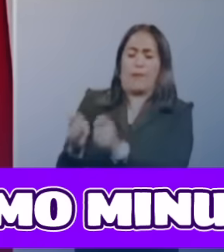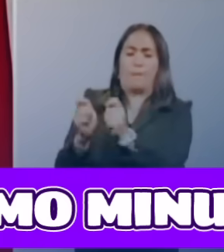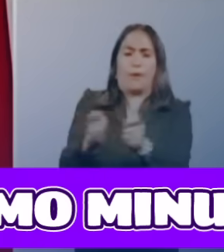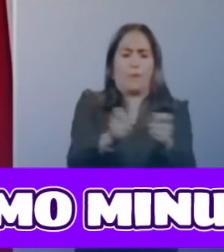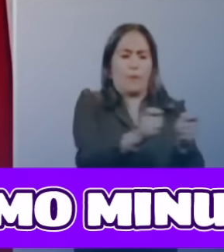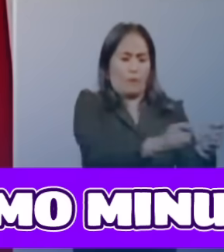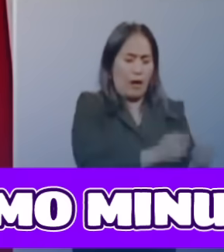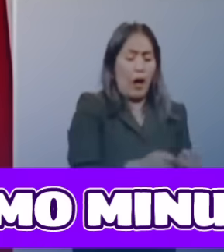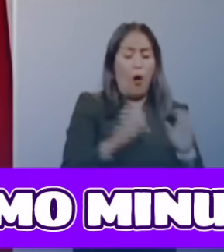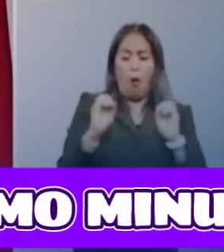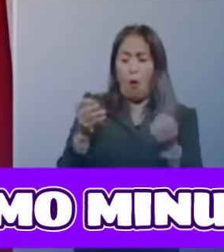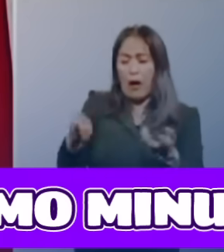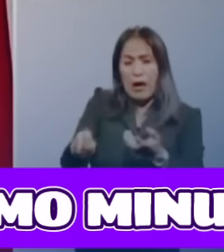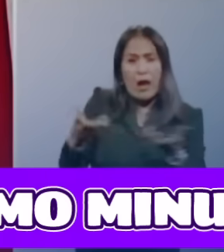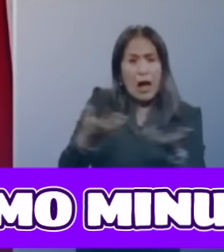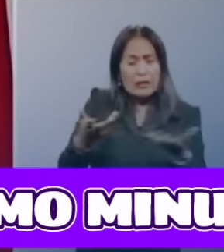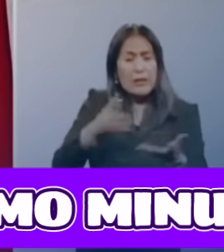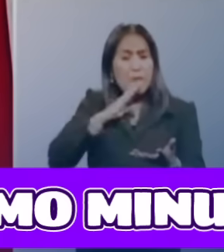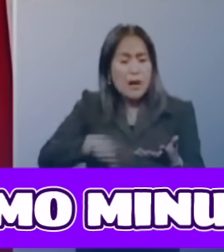su destitución.